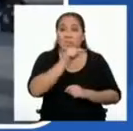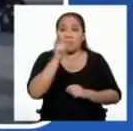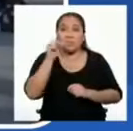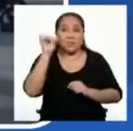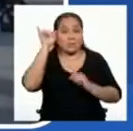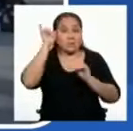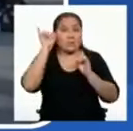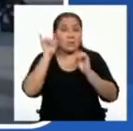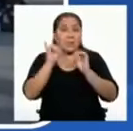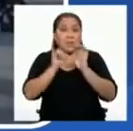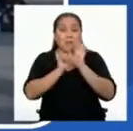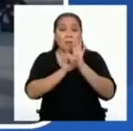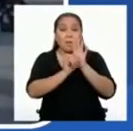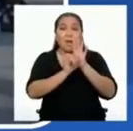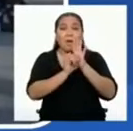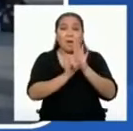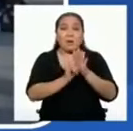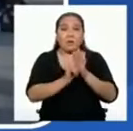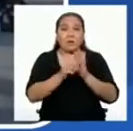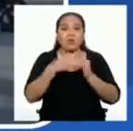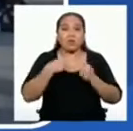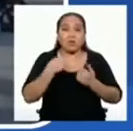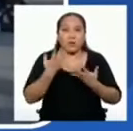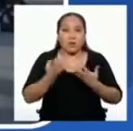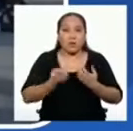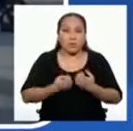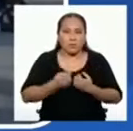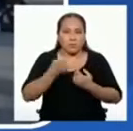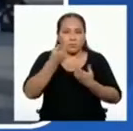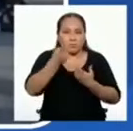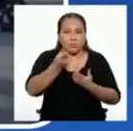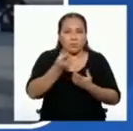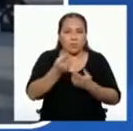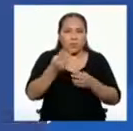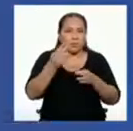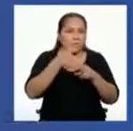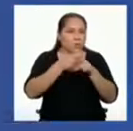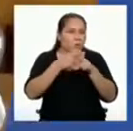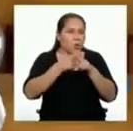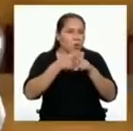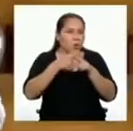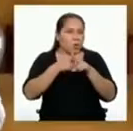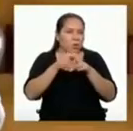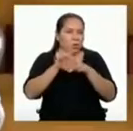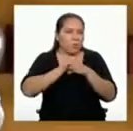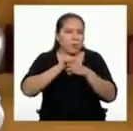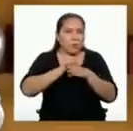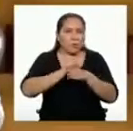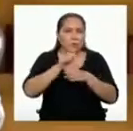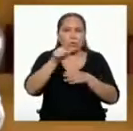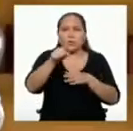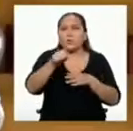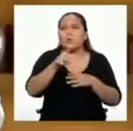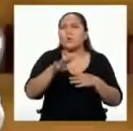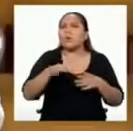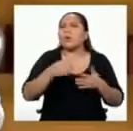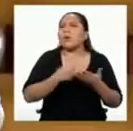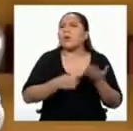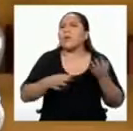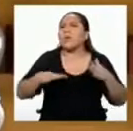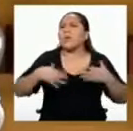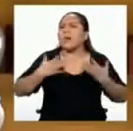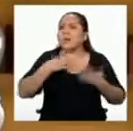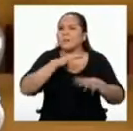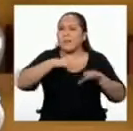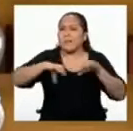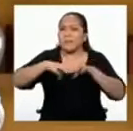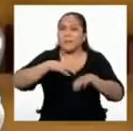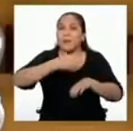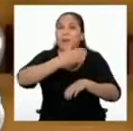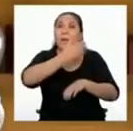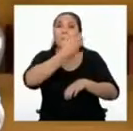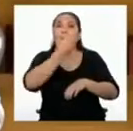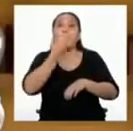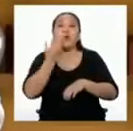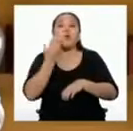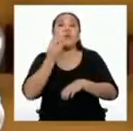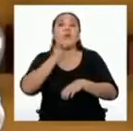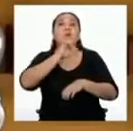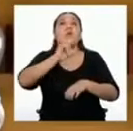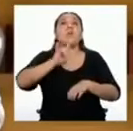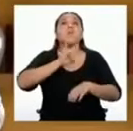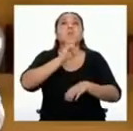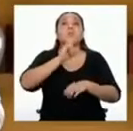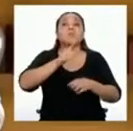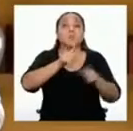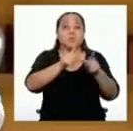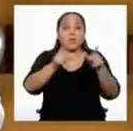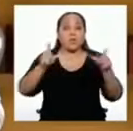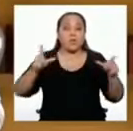imágenes en mente, me gustaría proponarles hacer un breve ejercicio. ¿Qué podrías hacer para contribuir en la mejora del uso de los espacios